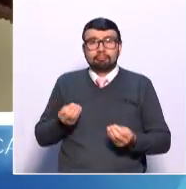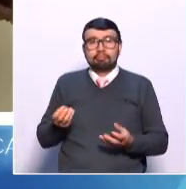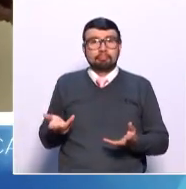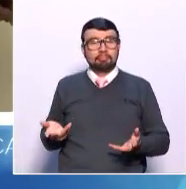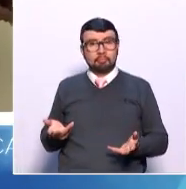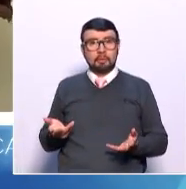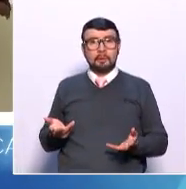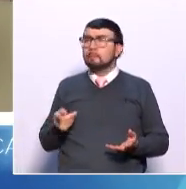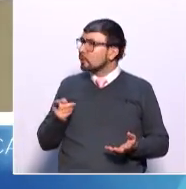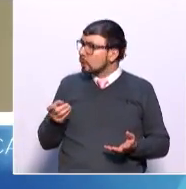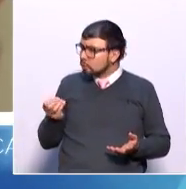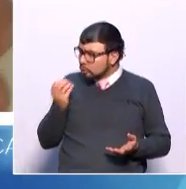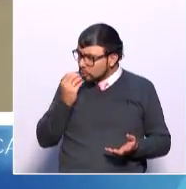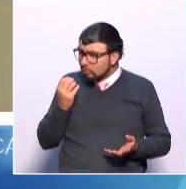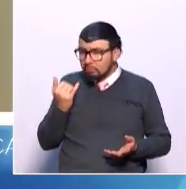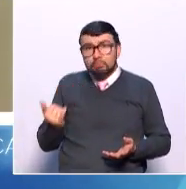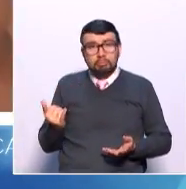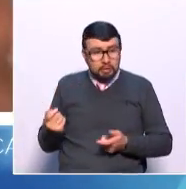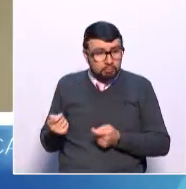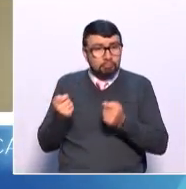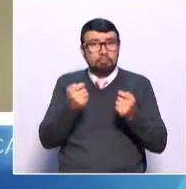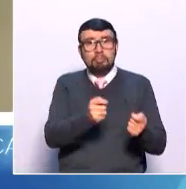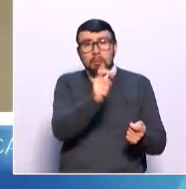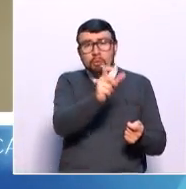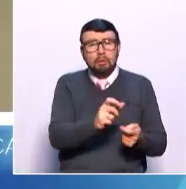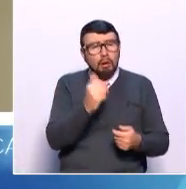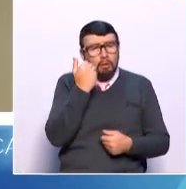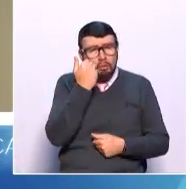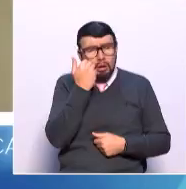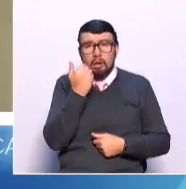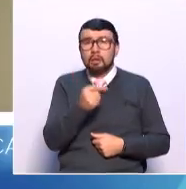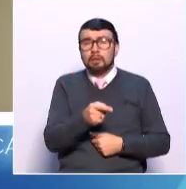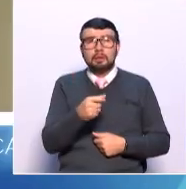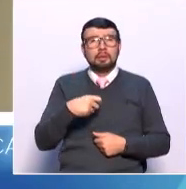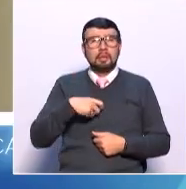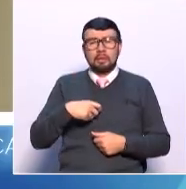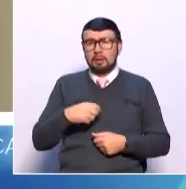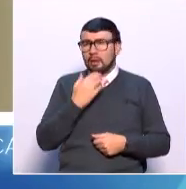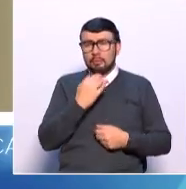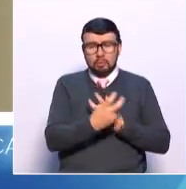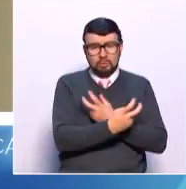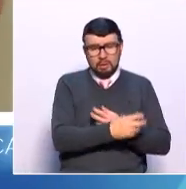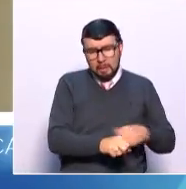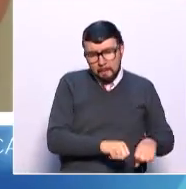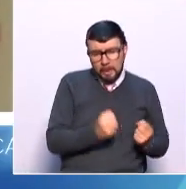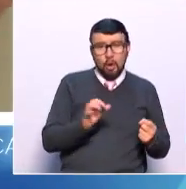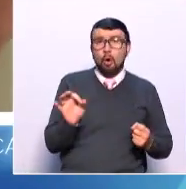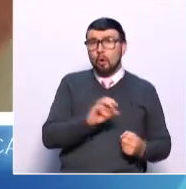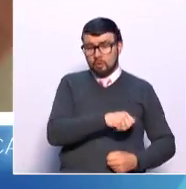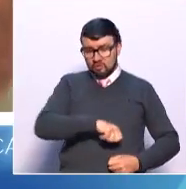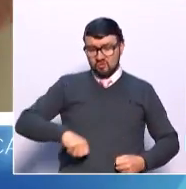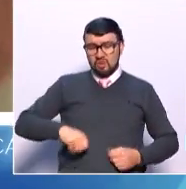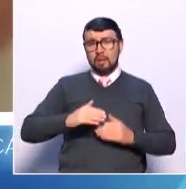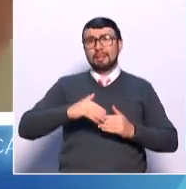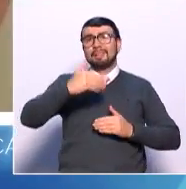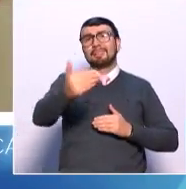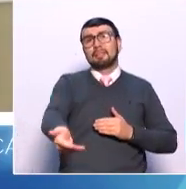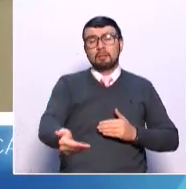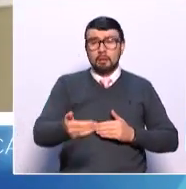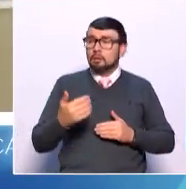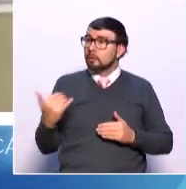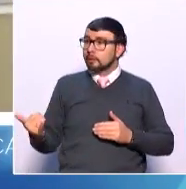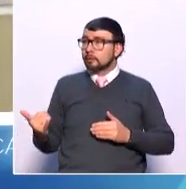sea el alimento que le den a un paciente que tiene una fractura o que esté post quirúrgico y